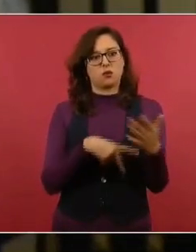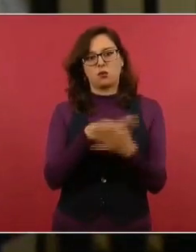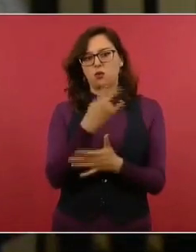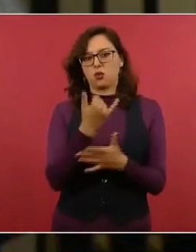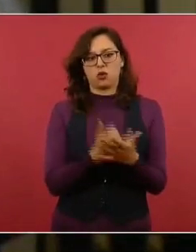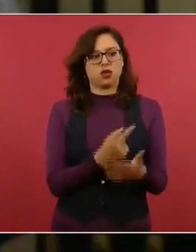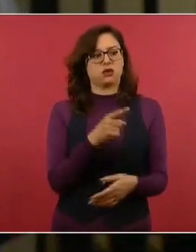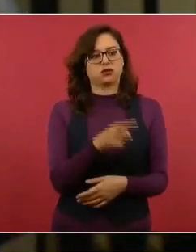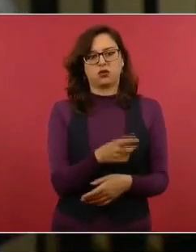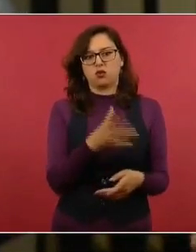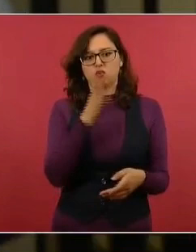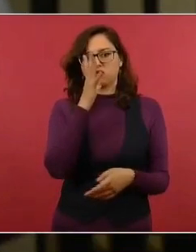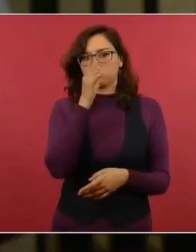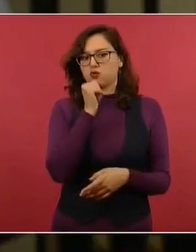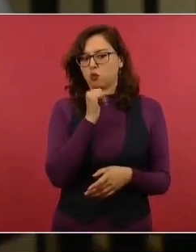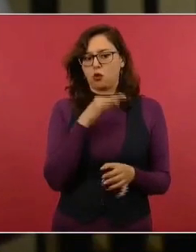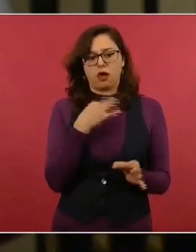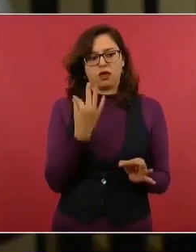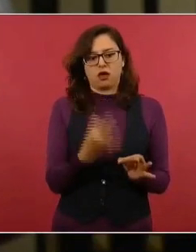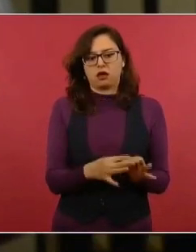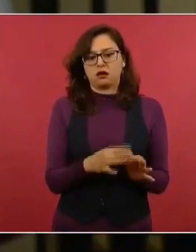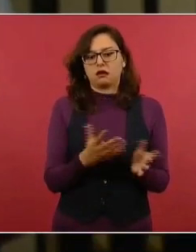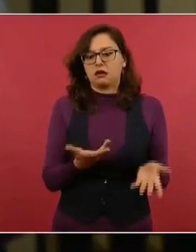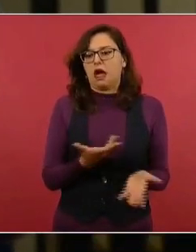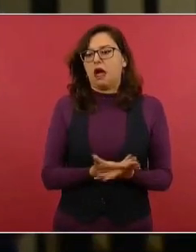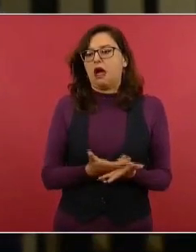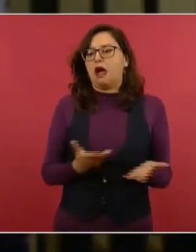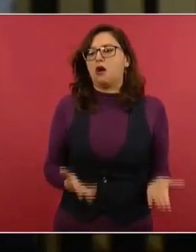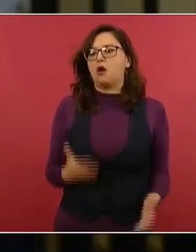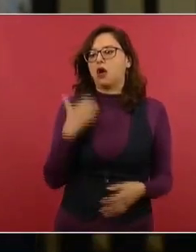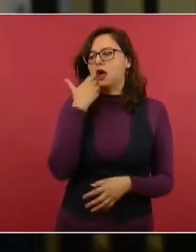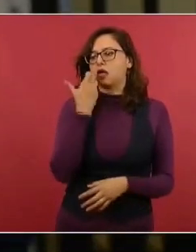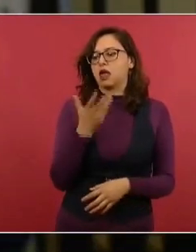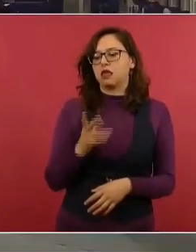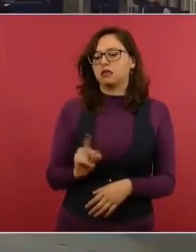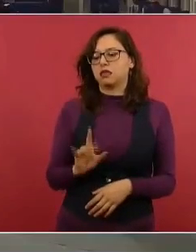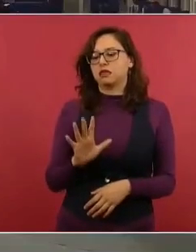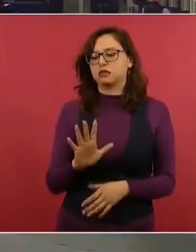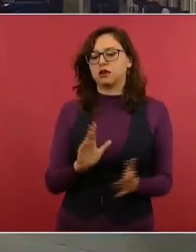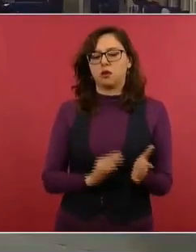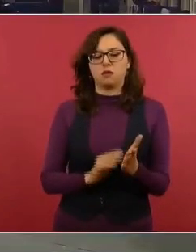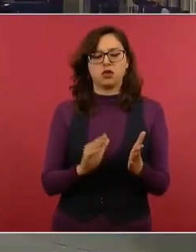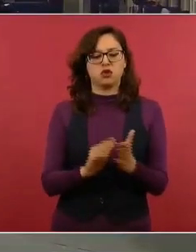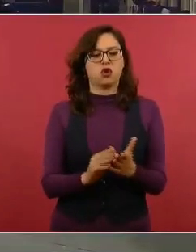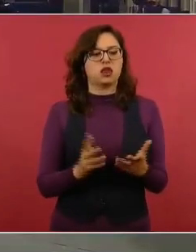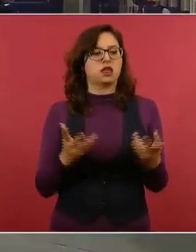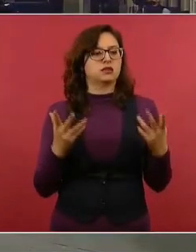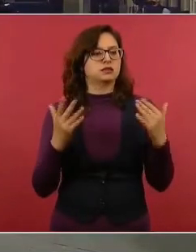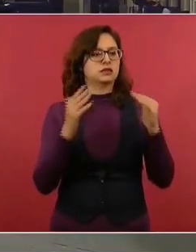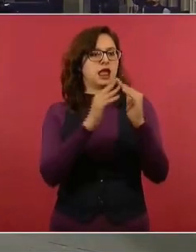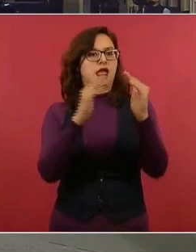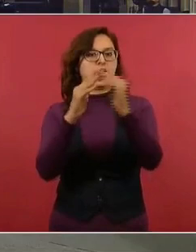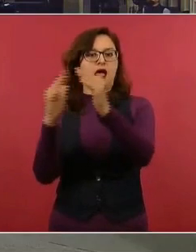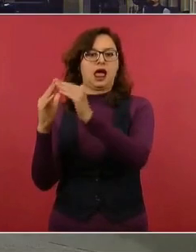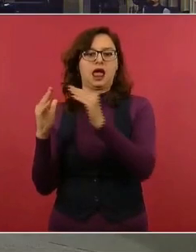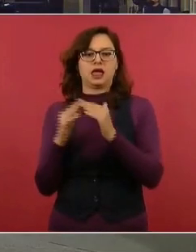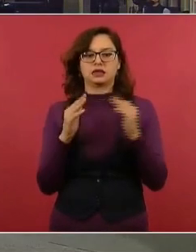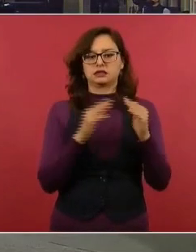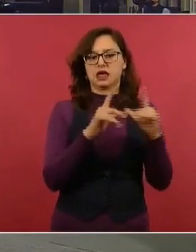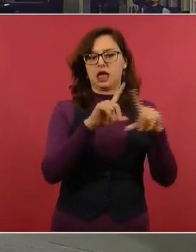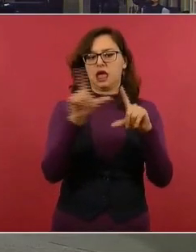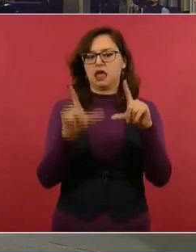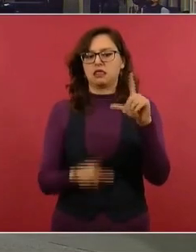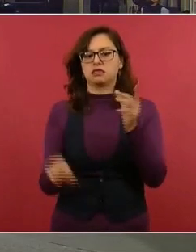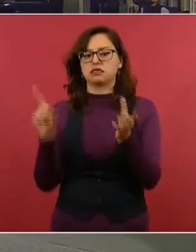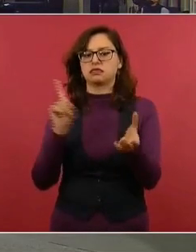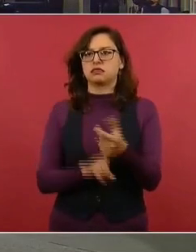las casas, 35 millones de hogares de México tengan paneles solares. Eso es una cosa